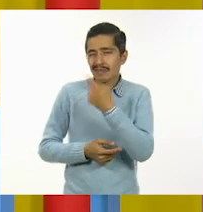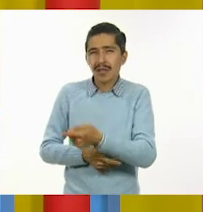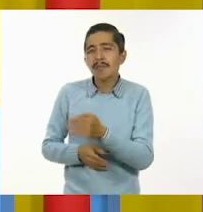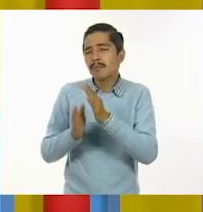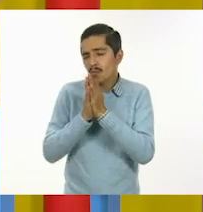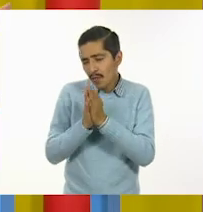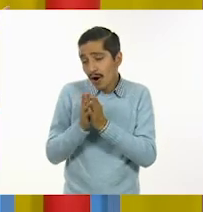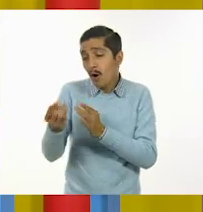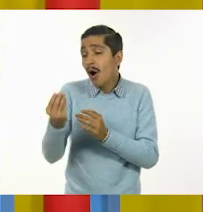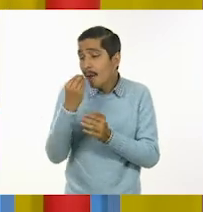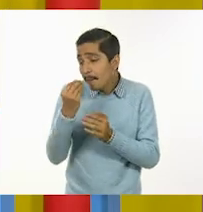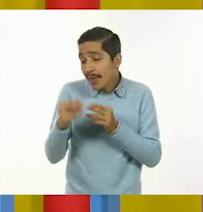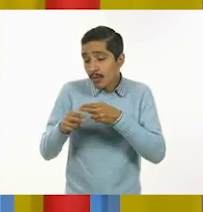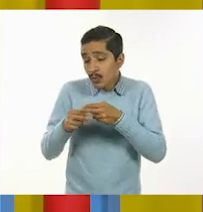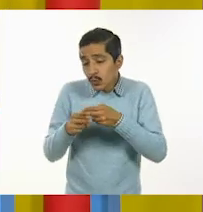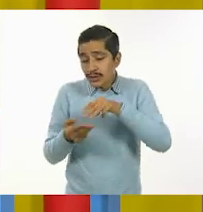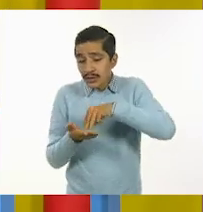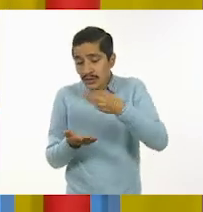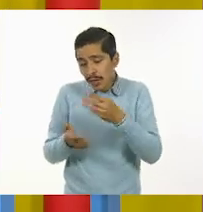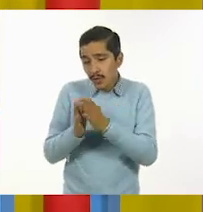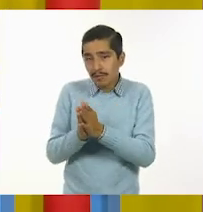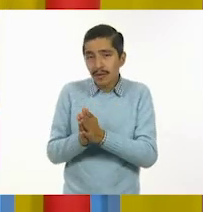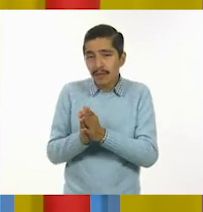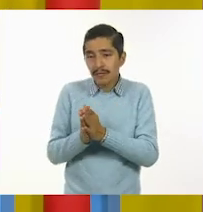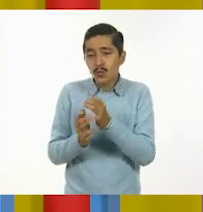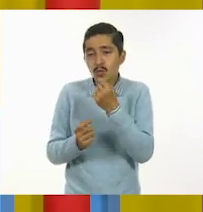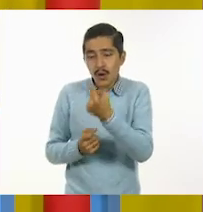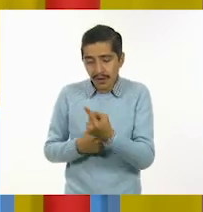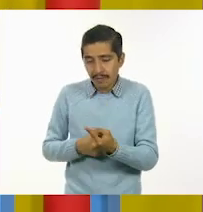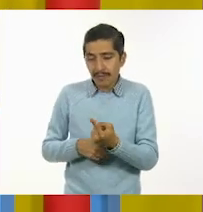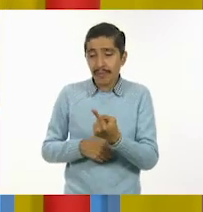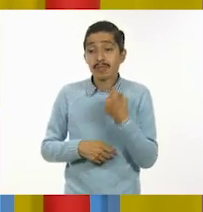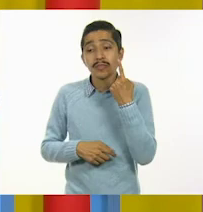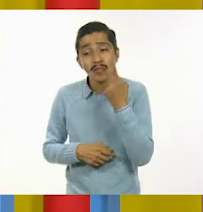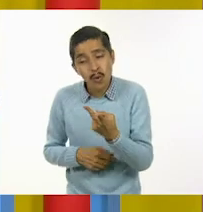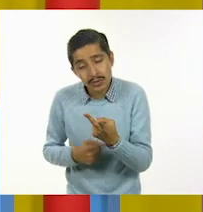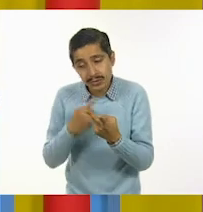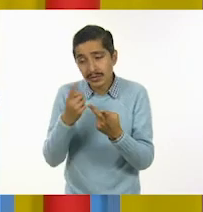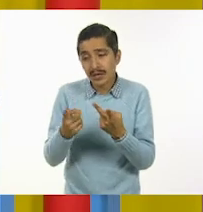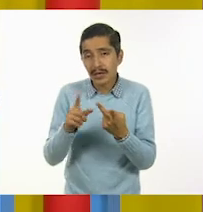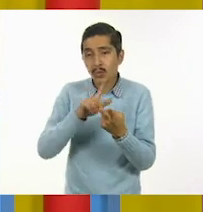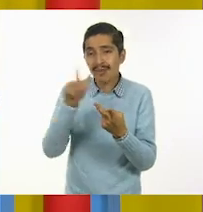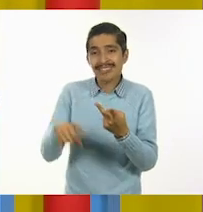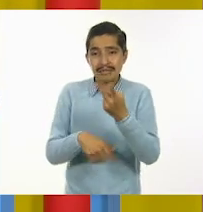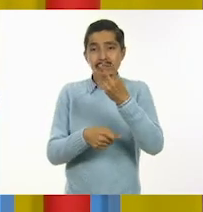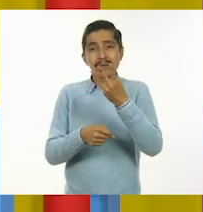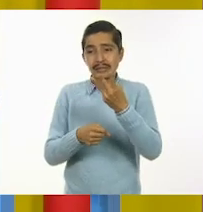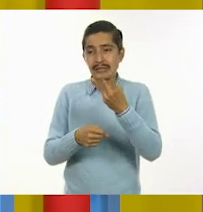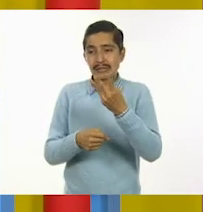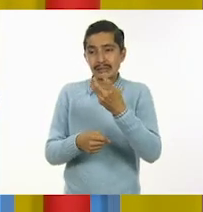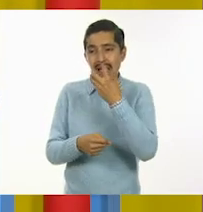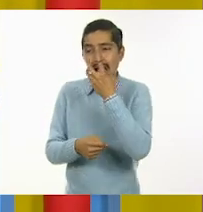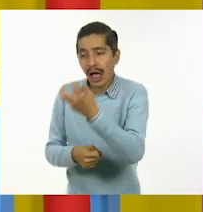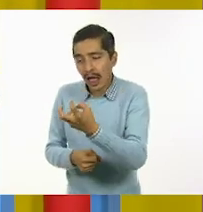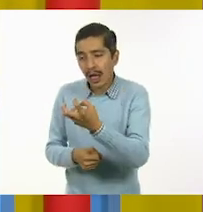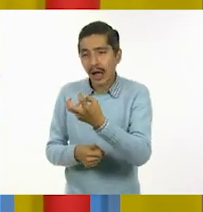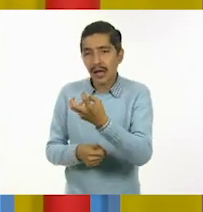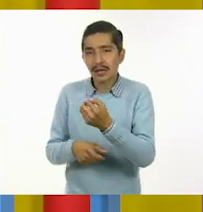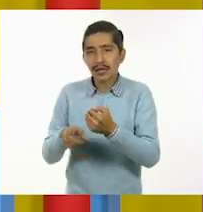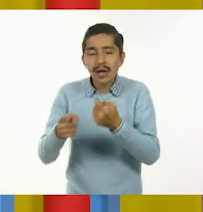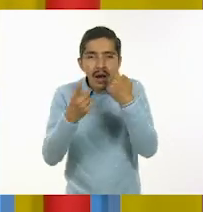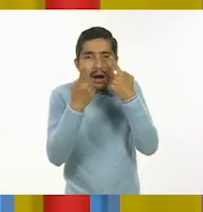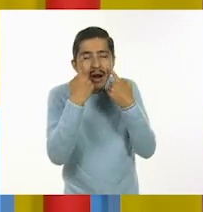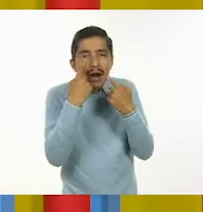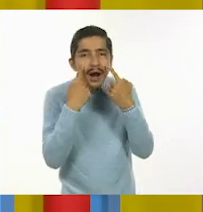con los cubiertos. No me hizo caso. La segunda vez tampoco me hizo caso. Y a la tercera le grité un poquito. Y ella lo que hizo fue llorar. Y